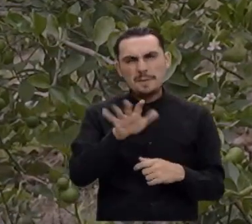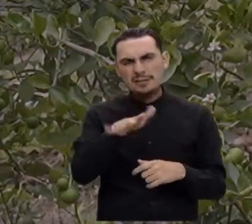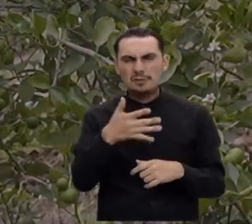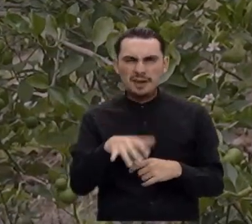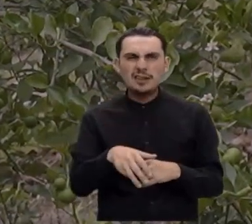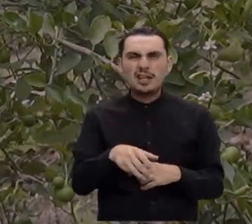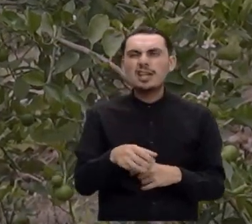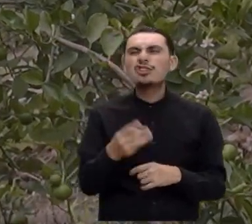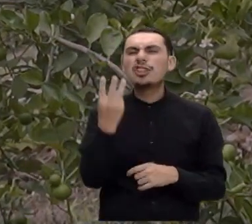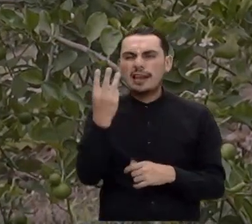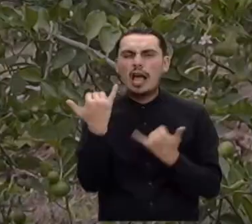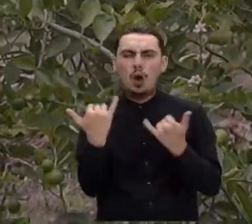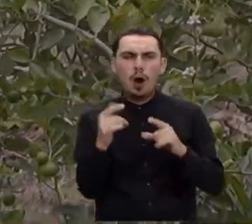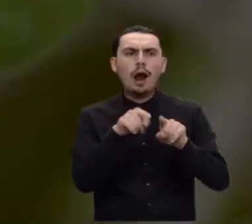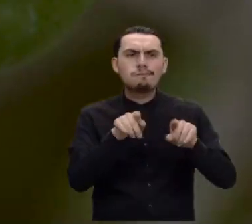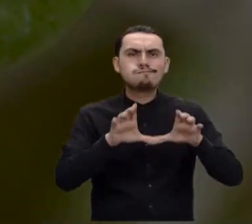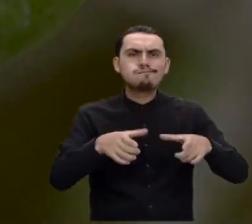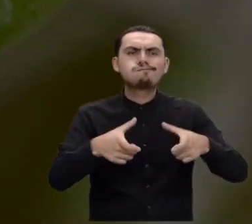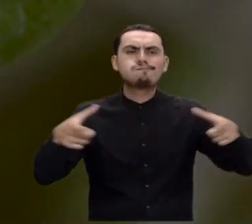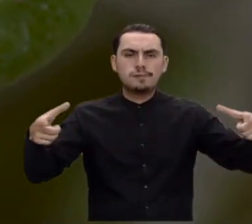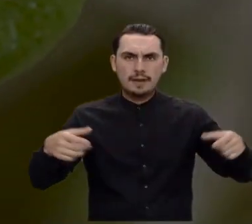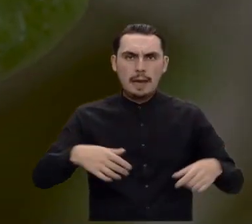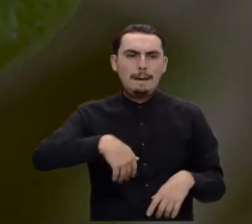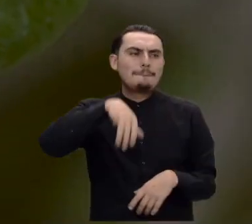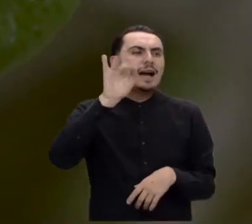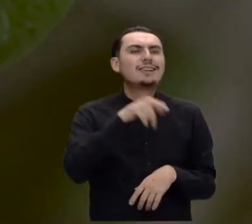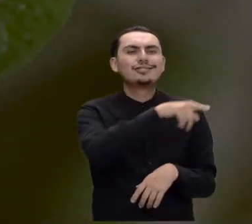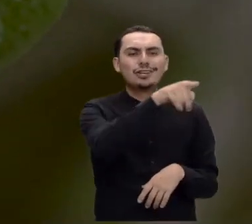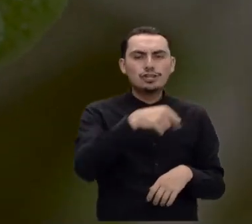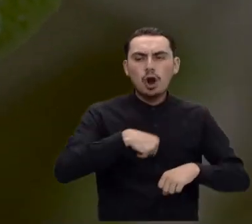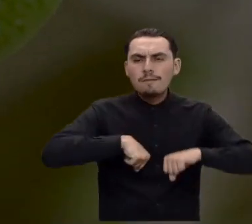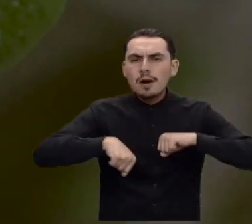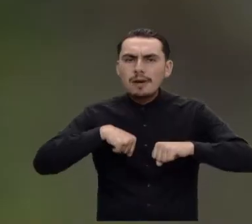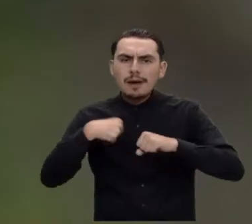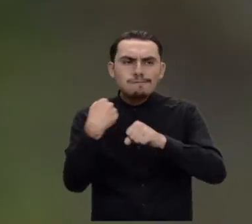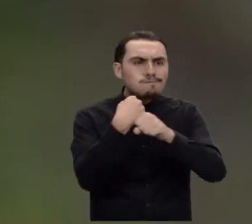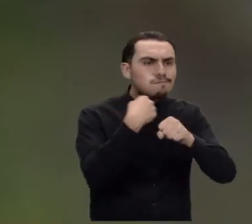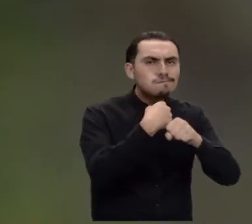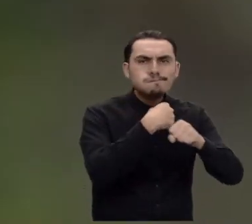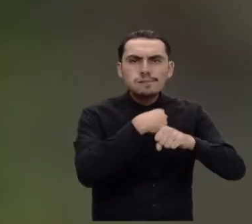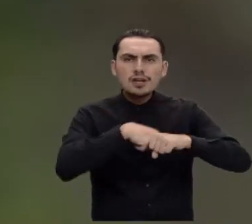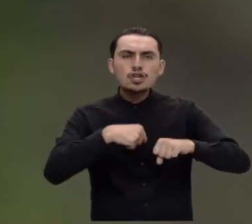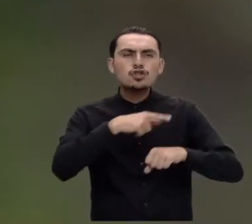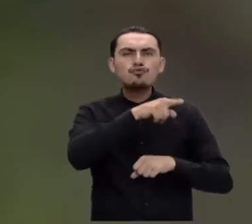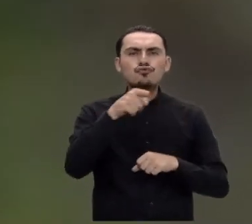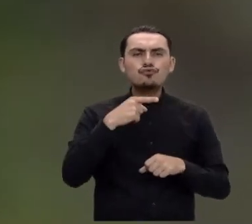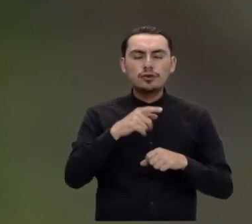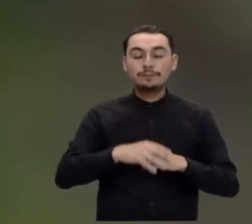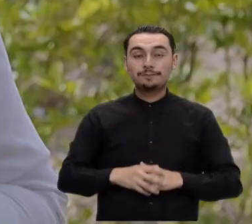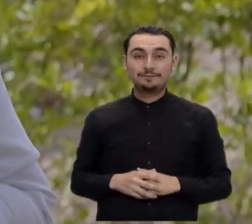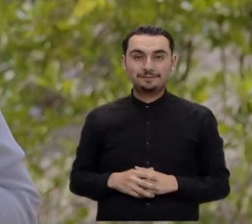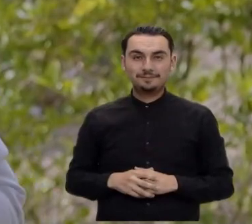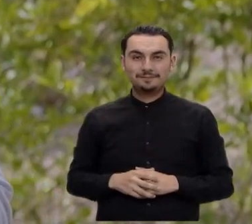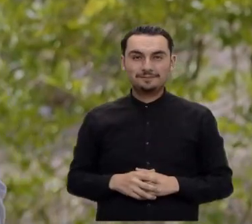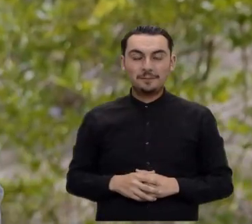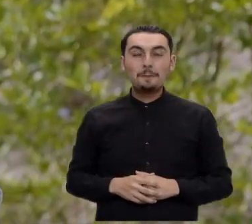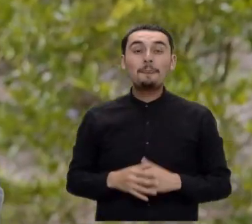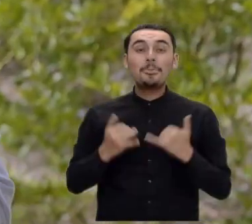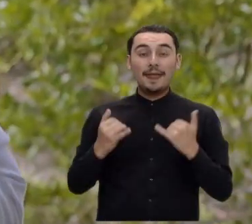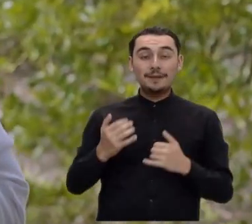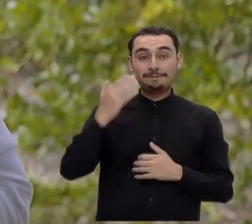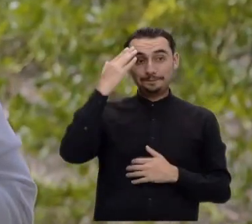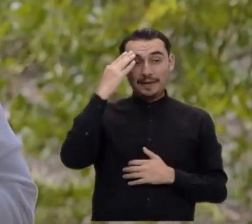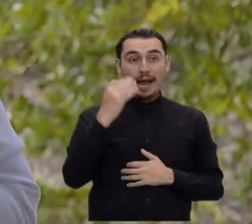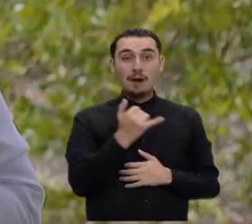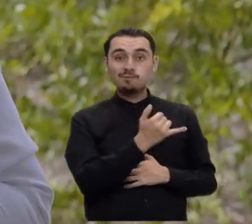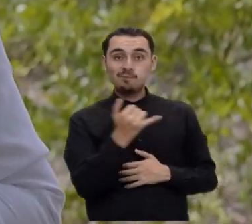3, prácticamente 3, porque la mayoría la han radicado y han sembrado banano. A raíz del